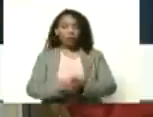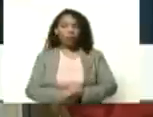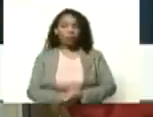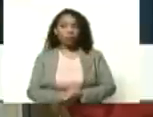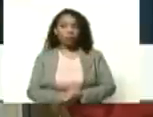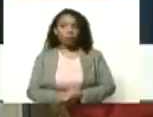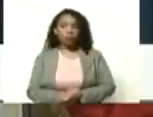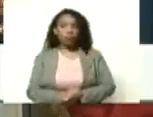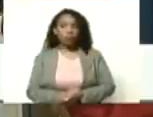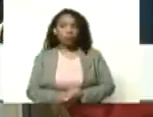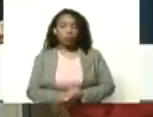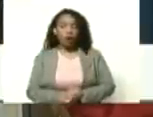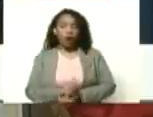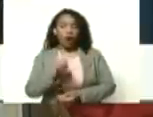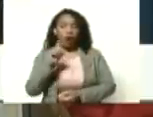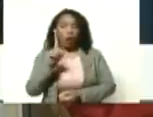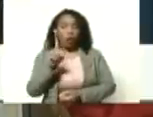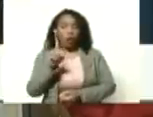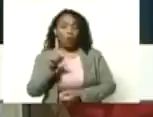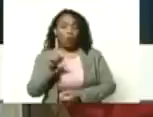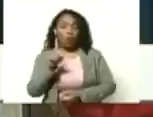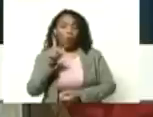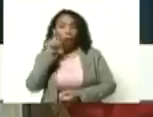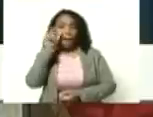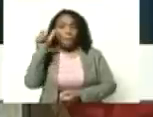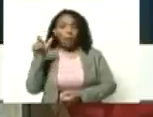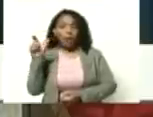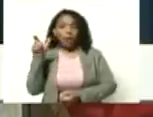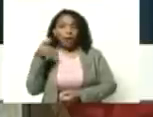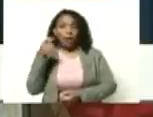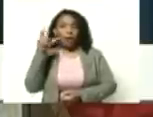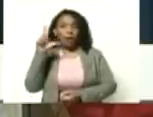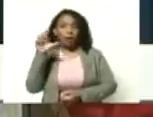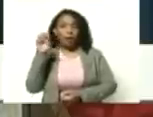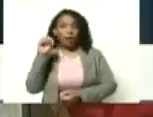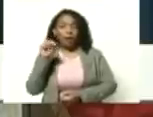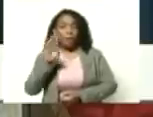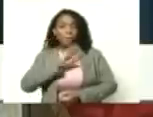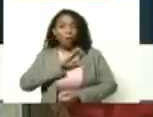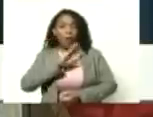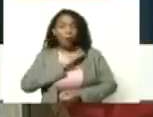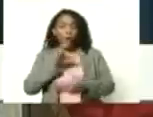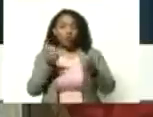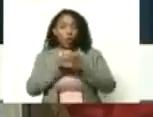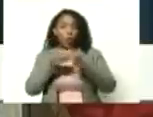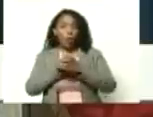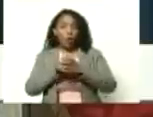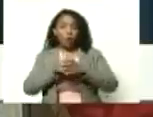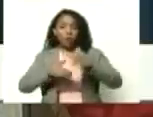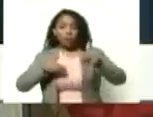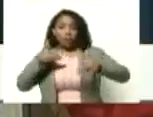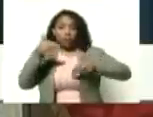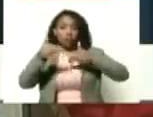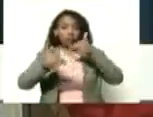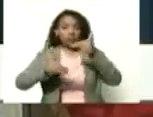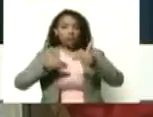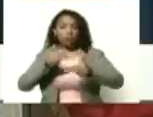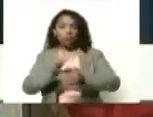en un ford festiva glenn castellano o sea la propia caravana del crimen no